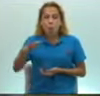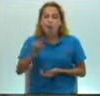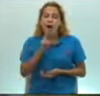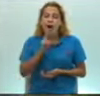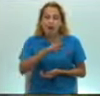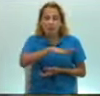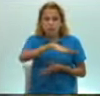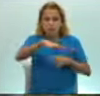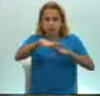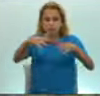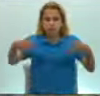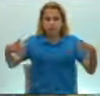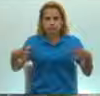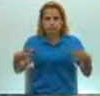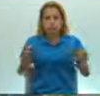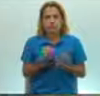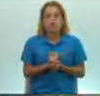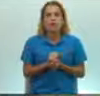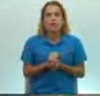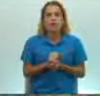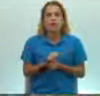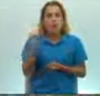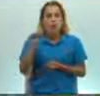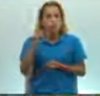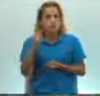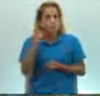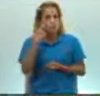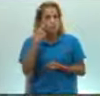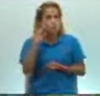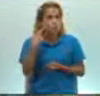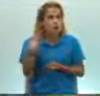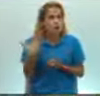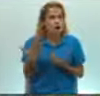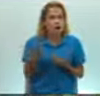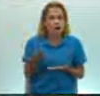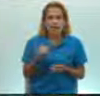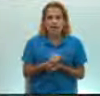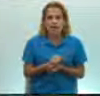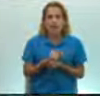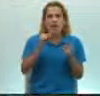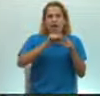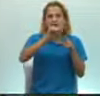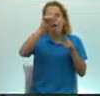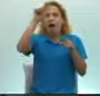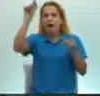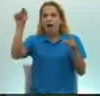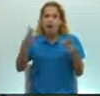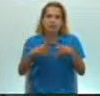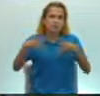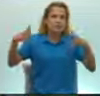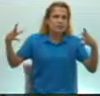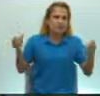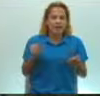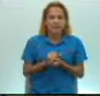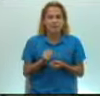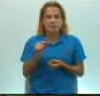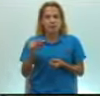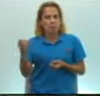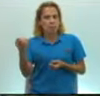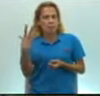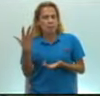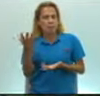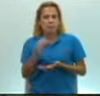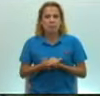El acueducto romano significó una obra maestra de ingeniería en la antigua Roma. Aún hoy se pueden apreciar en las ciudades los gigantescos arcos, lo